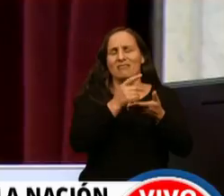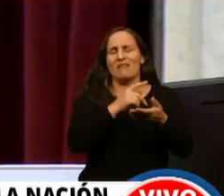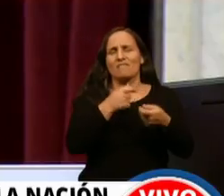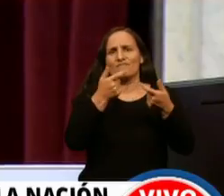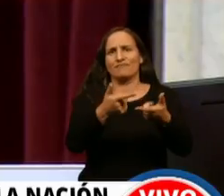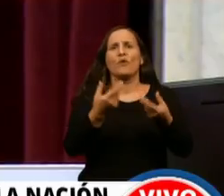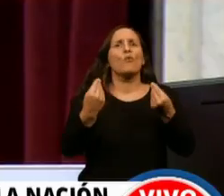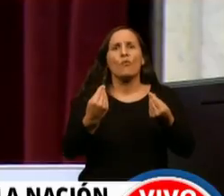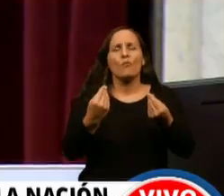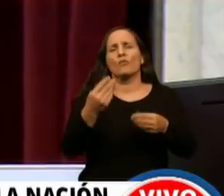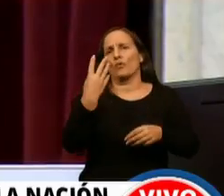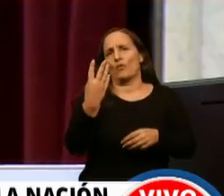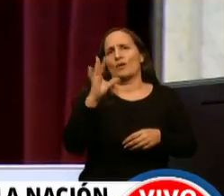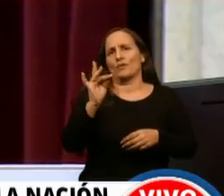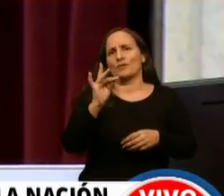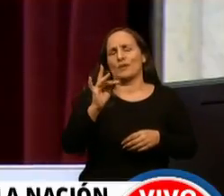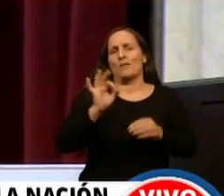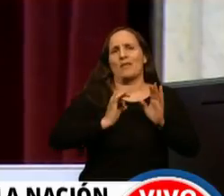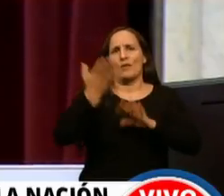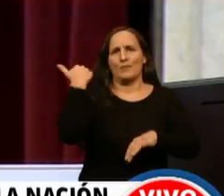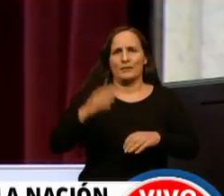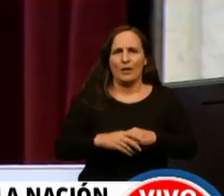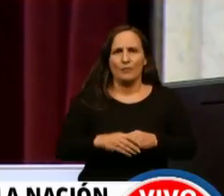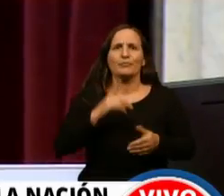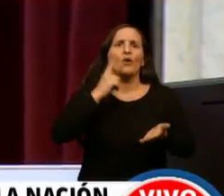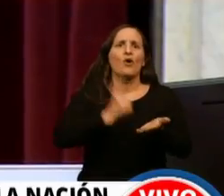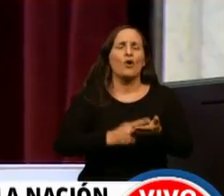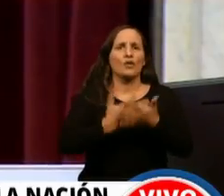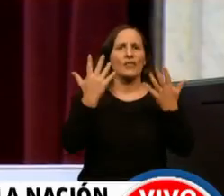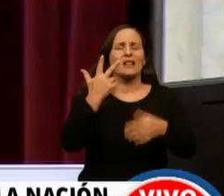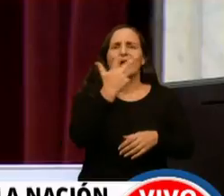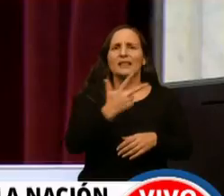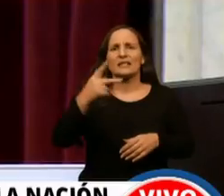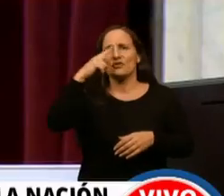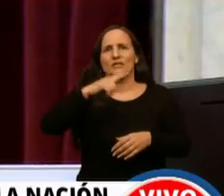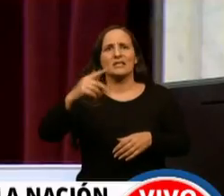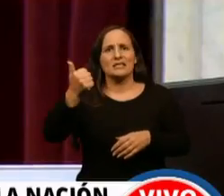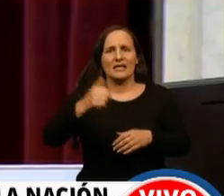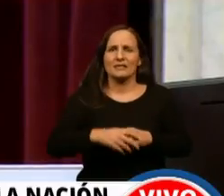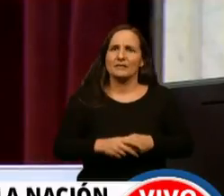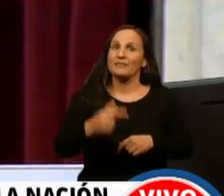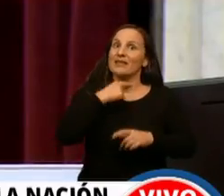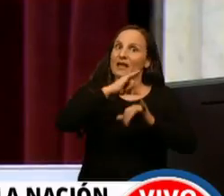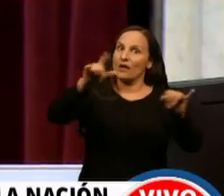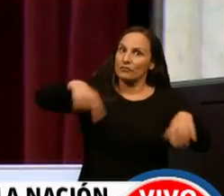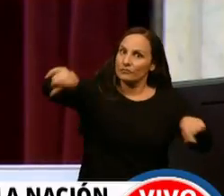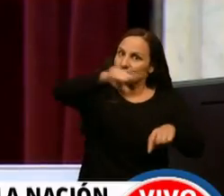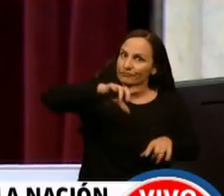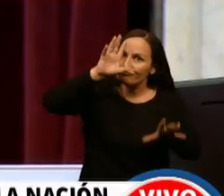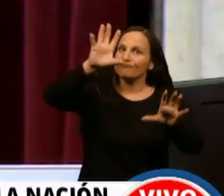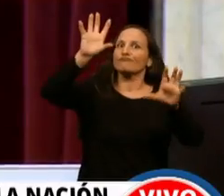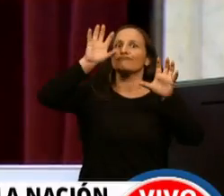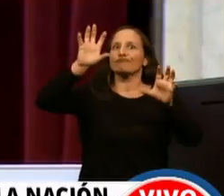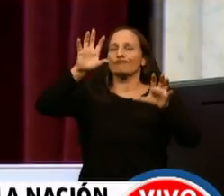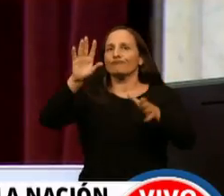4 de diciembre de 2020 orden del día 3 76 quiero recordarles a los señores